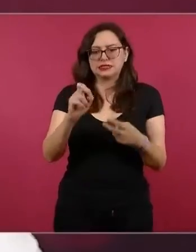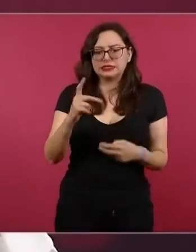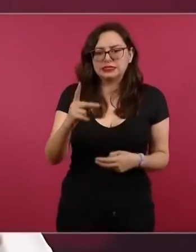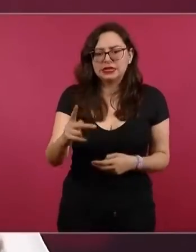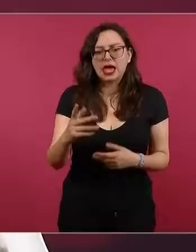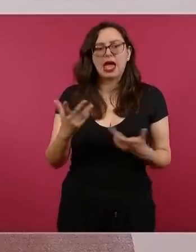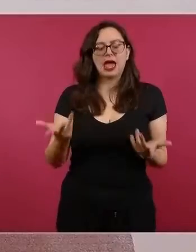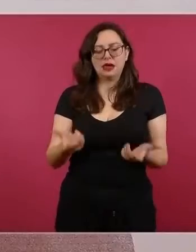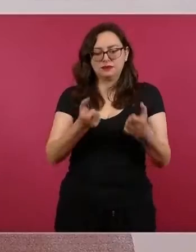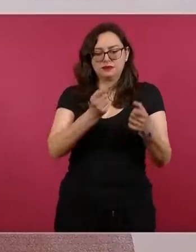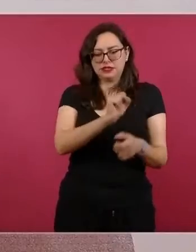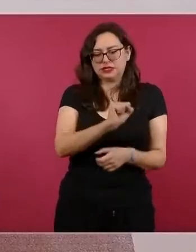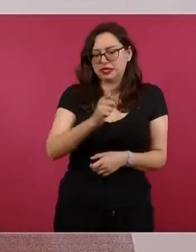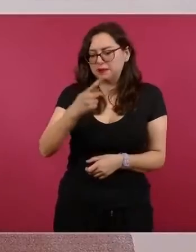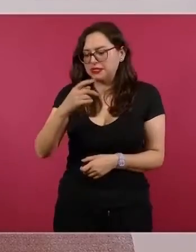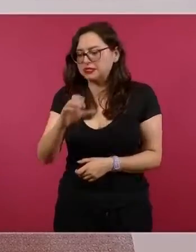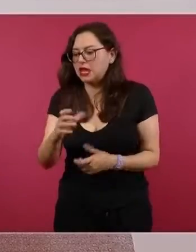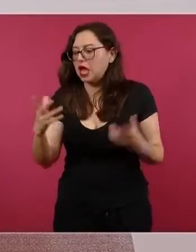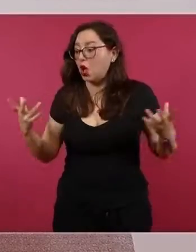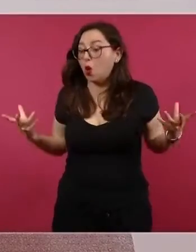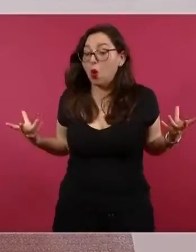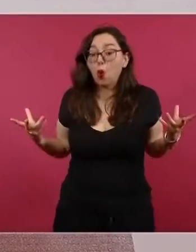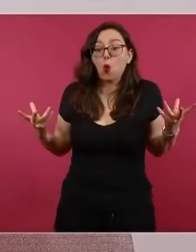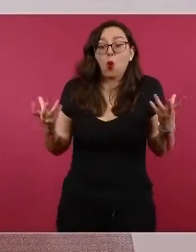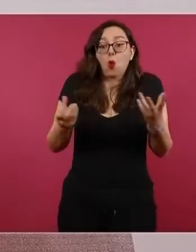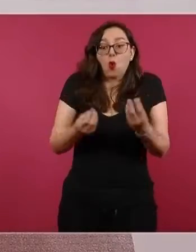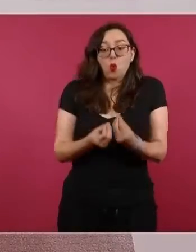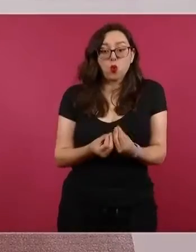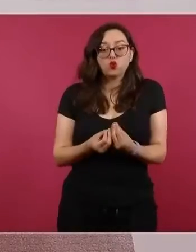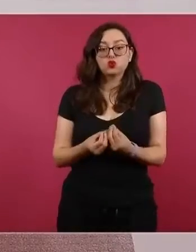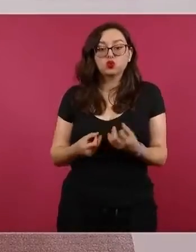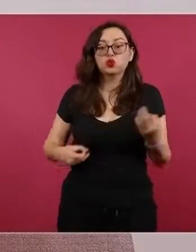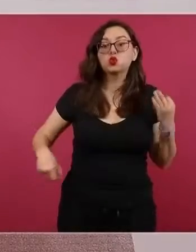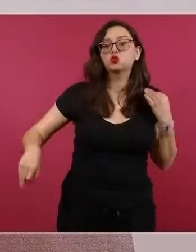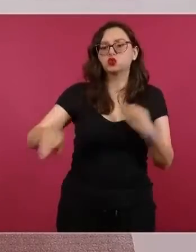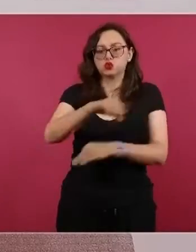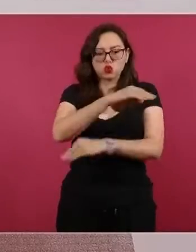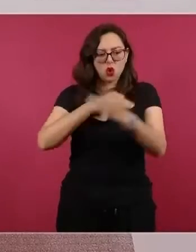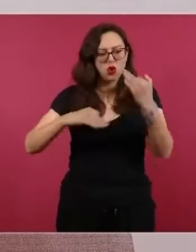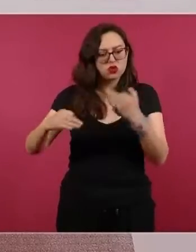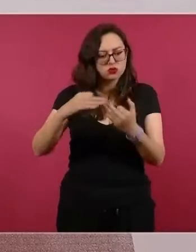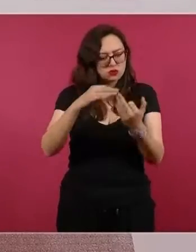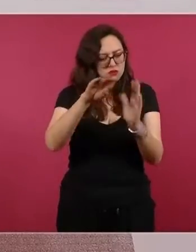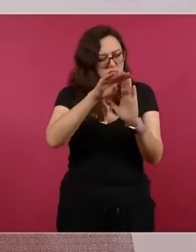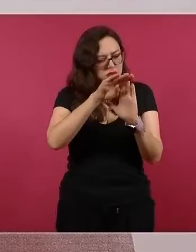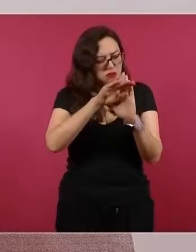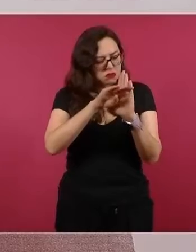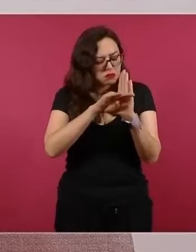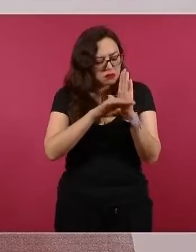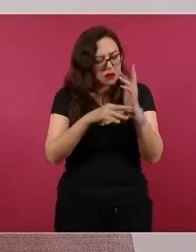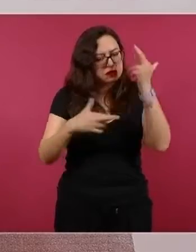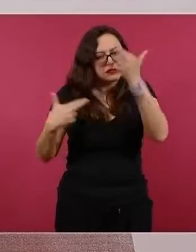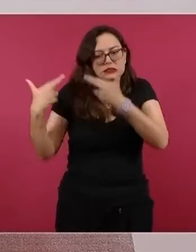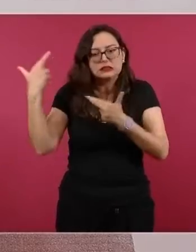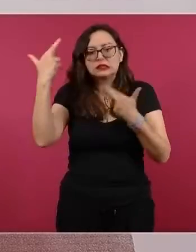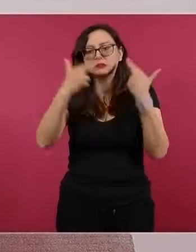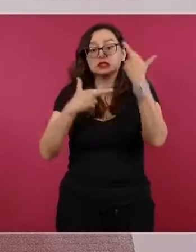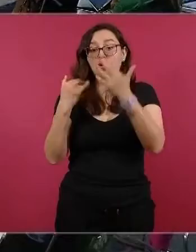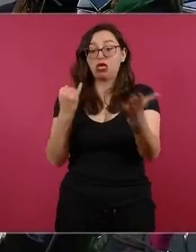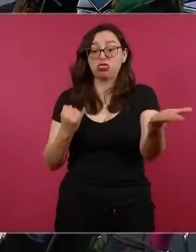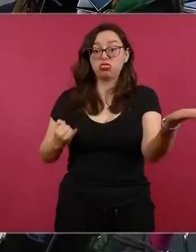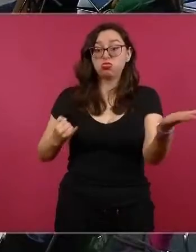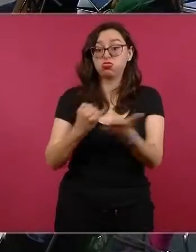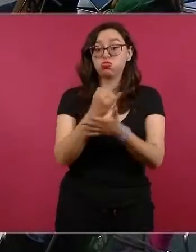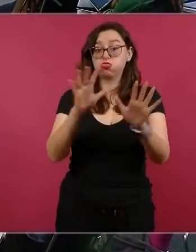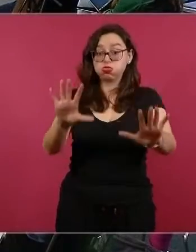el Gabinete de Seguridad. Tiene que haber un espacio para poder evaluar los impactos y no tomar una determinación de